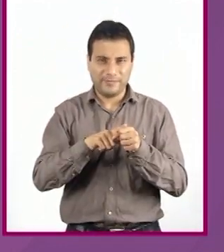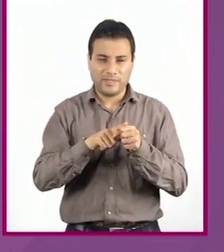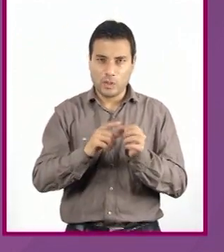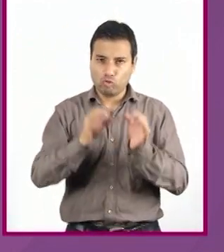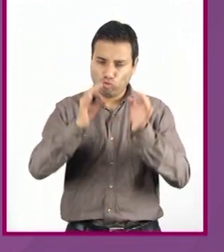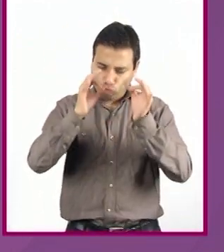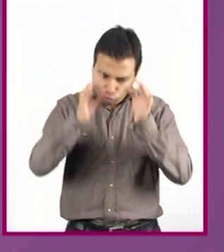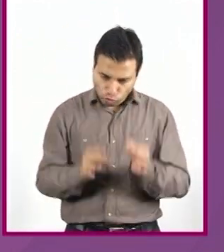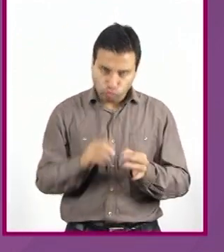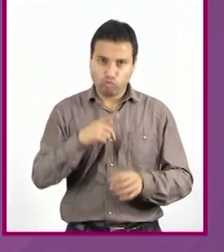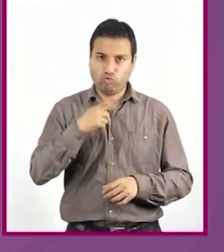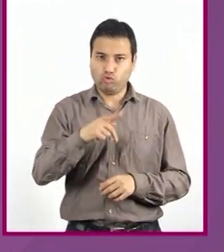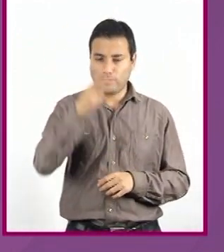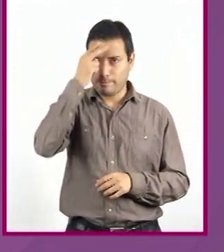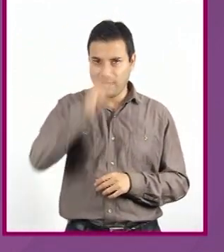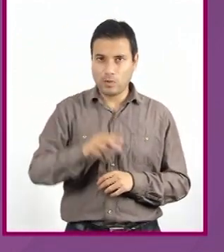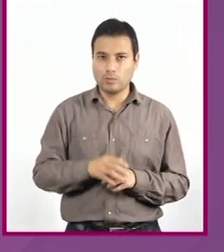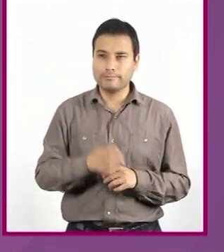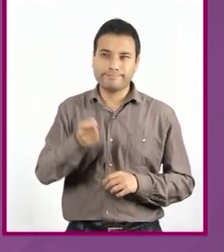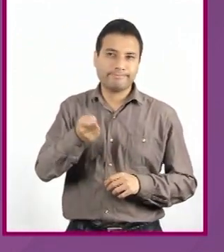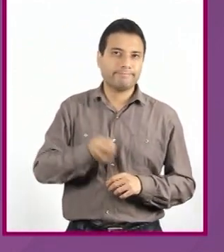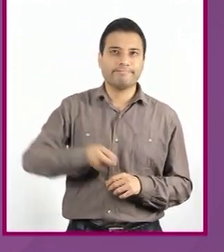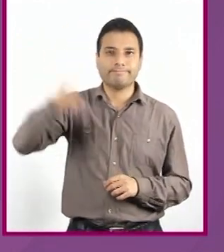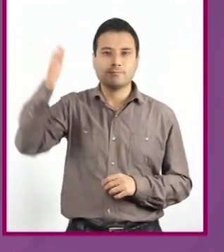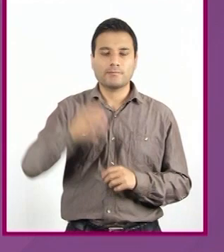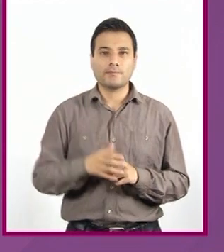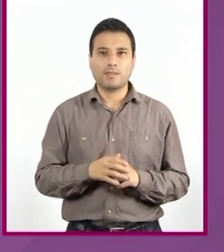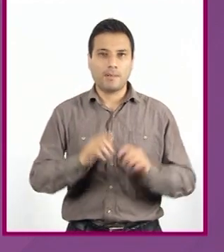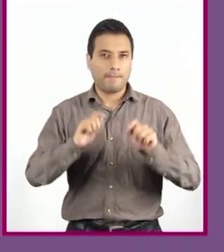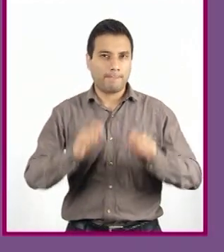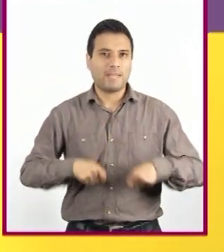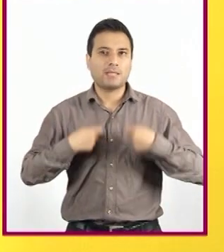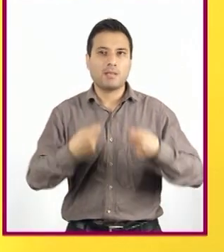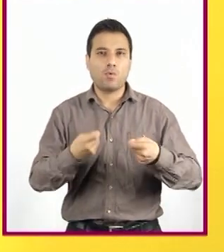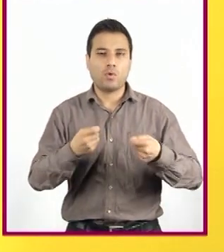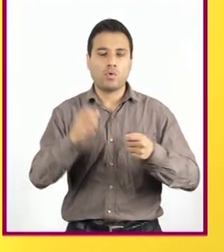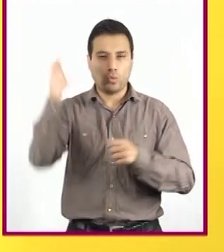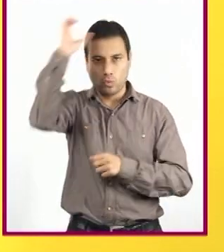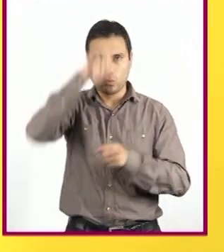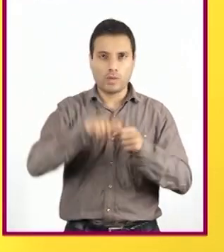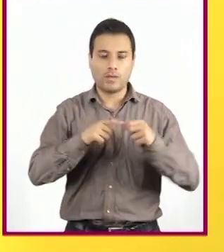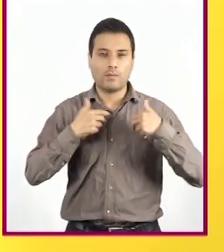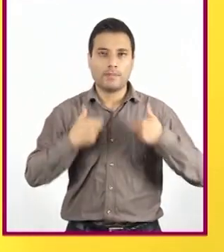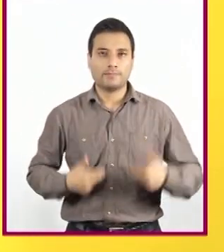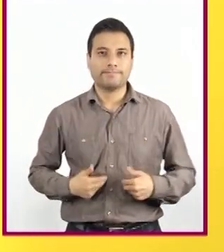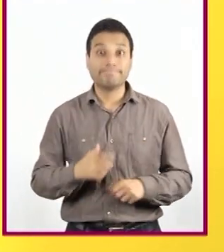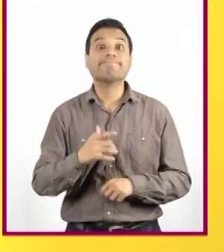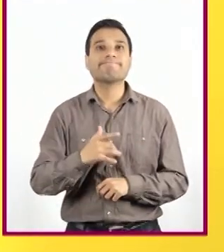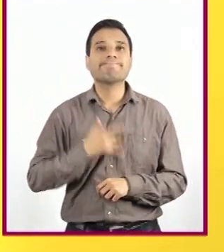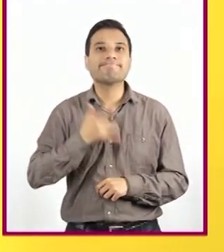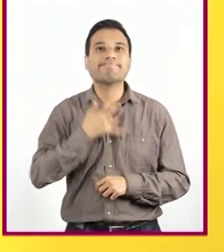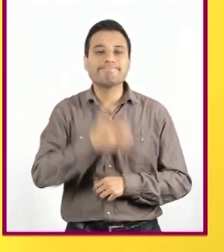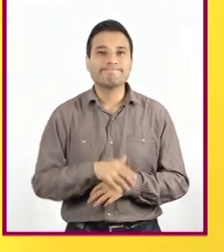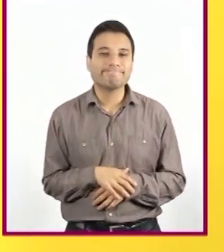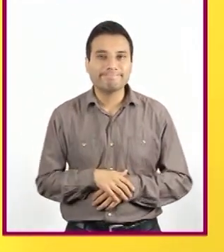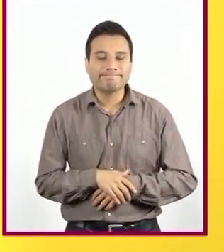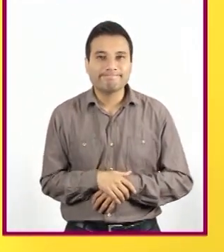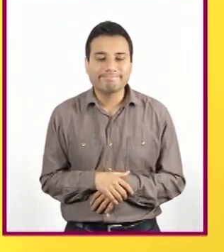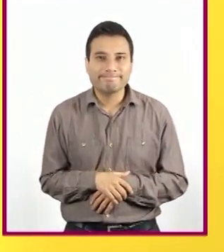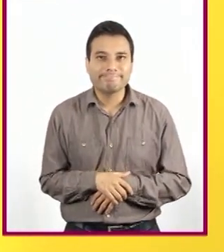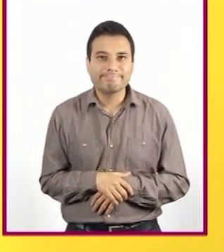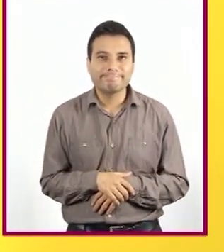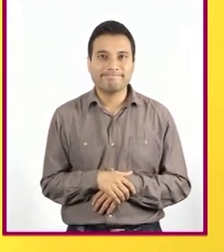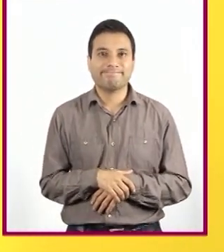México, ha sido nombrada Patrimonio Cultural de la Humanidad. ¿Qué les pareció el video? ¿Alguna o alguno de